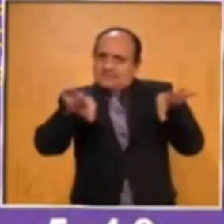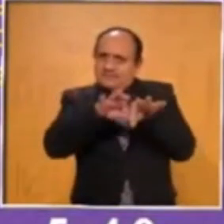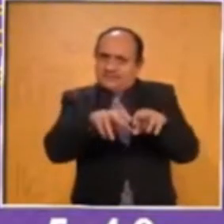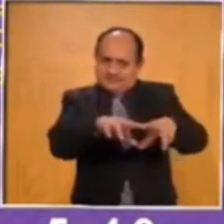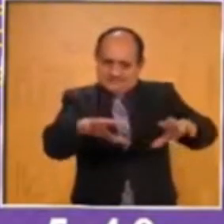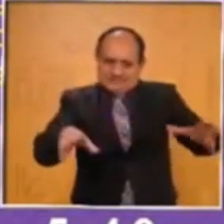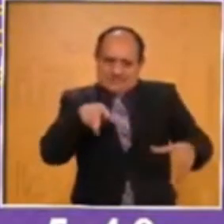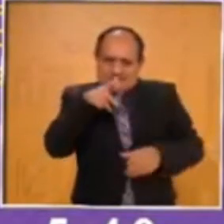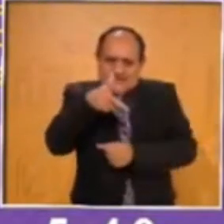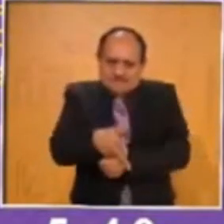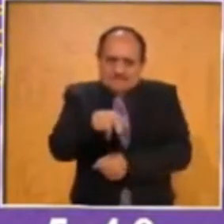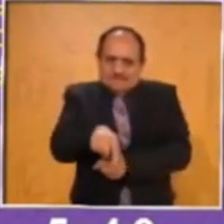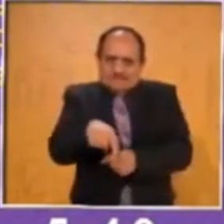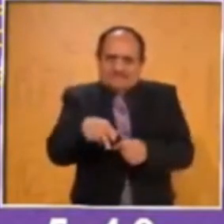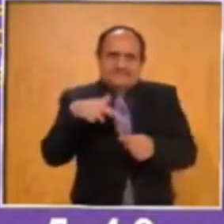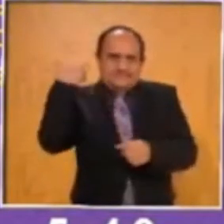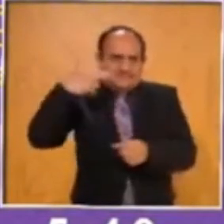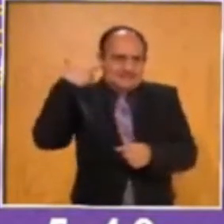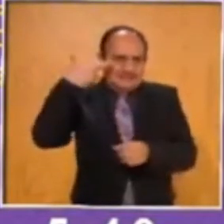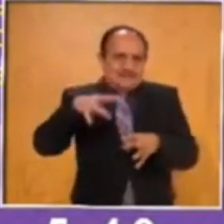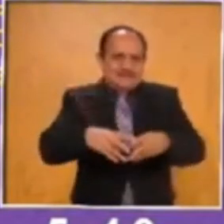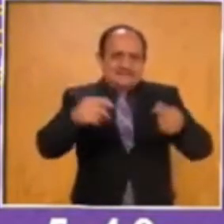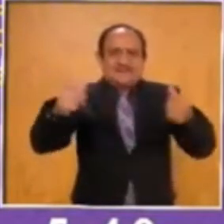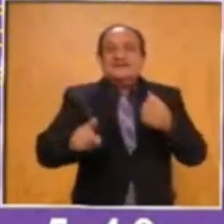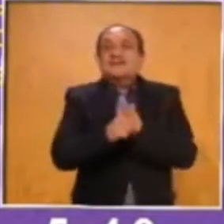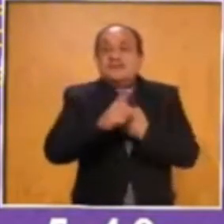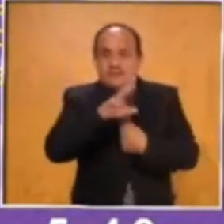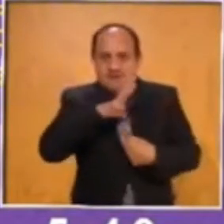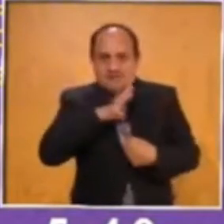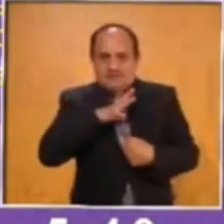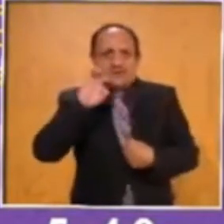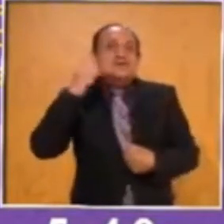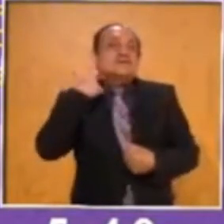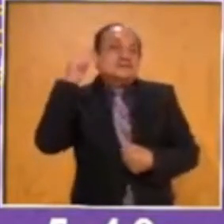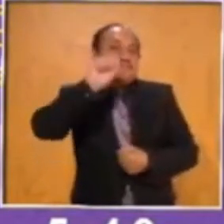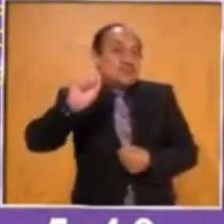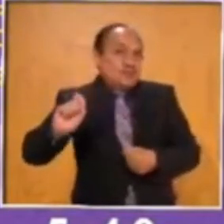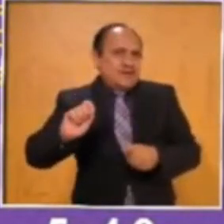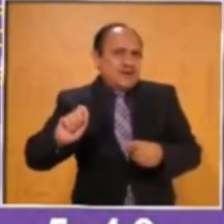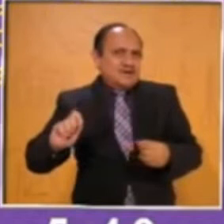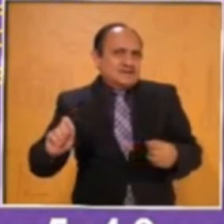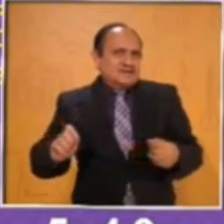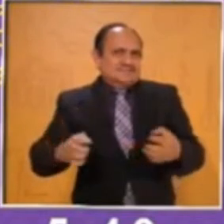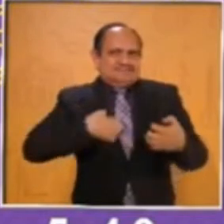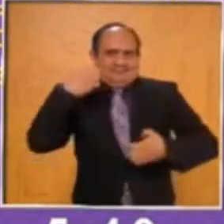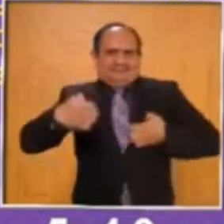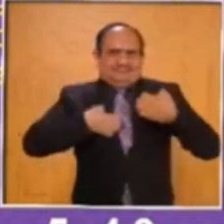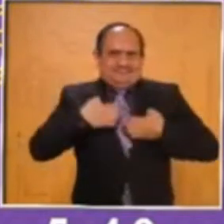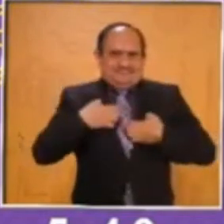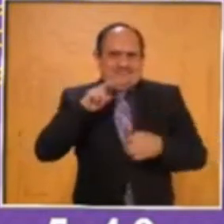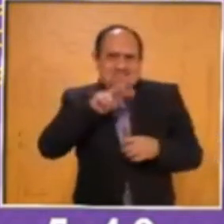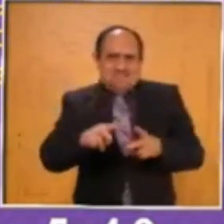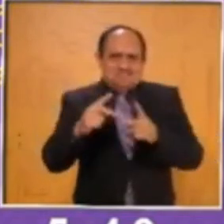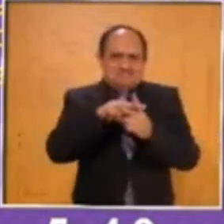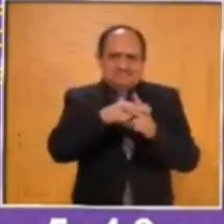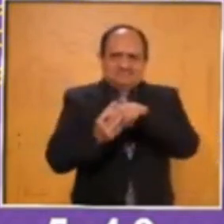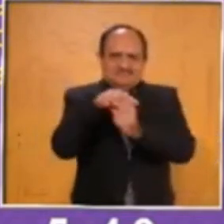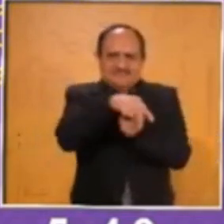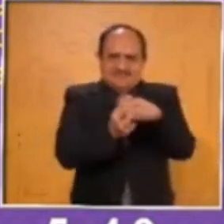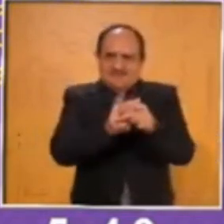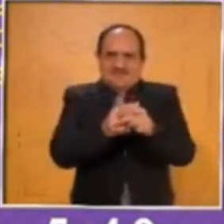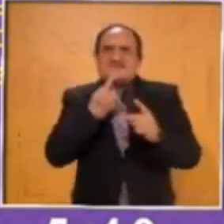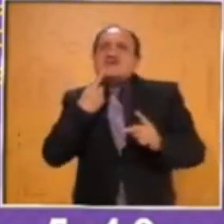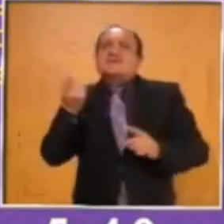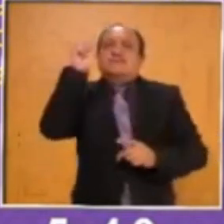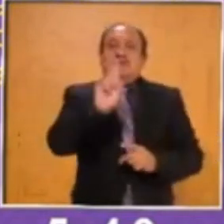Arena? El problema surge cuando la exnovia de Cres, escandalizada por el espectáculo de las luchas, lo